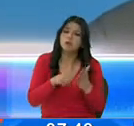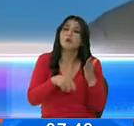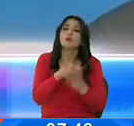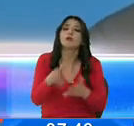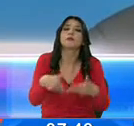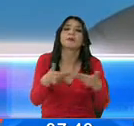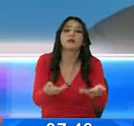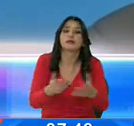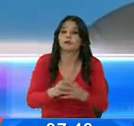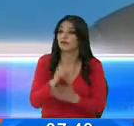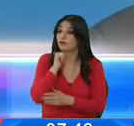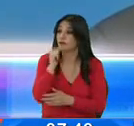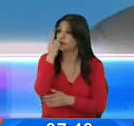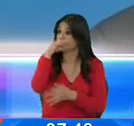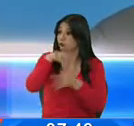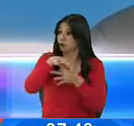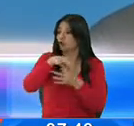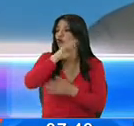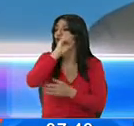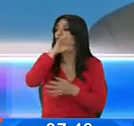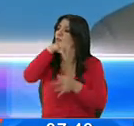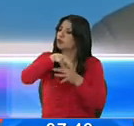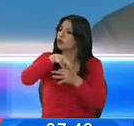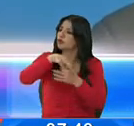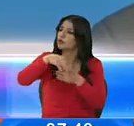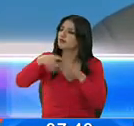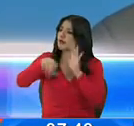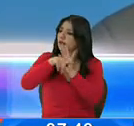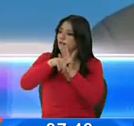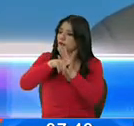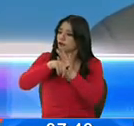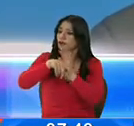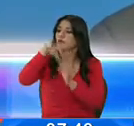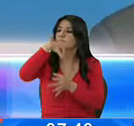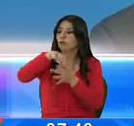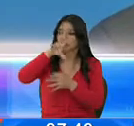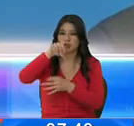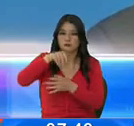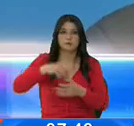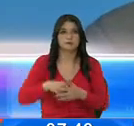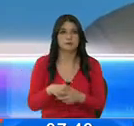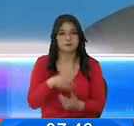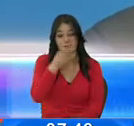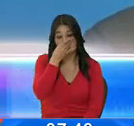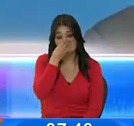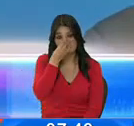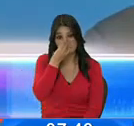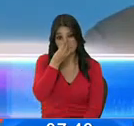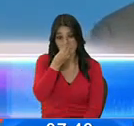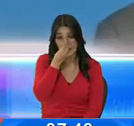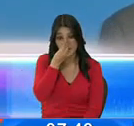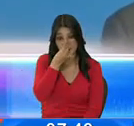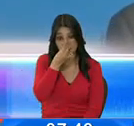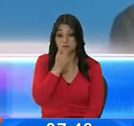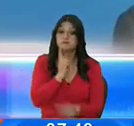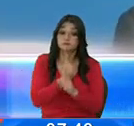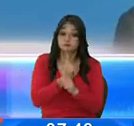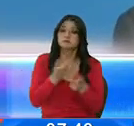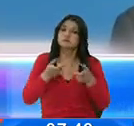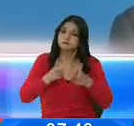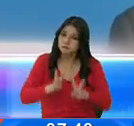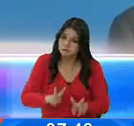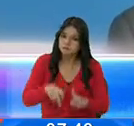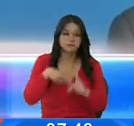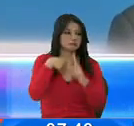faltó un voto voto negativo que no dio es otro negativo voto negativo ahora bien frente a ello también hay cosas positivas